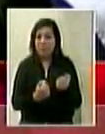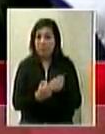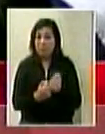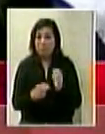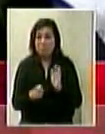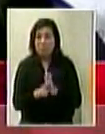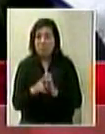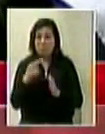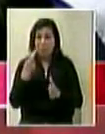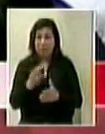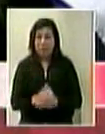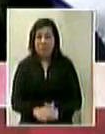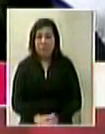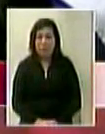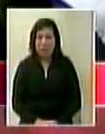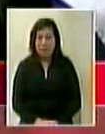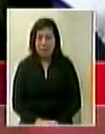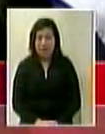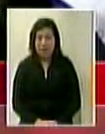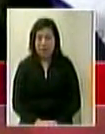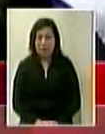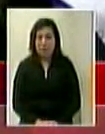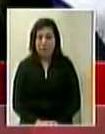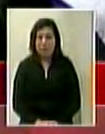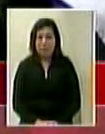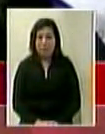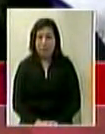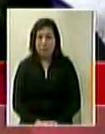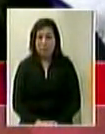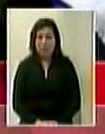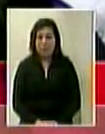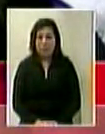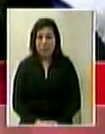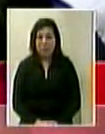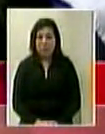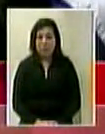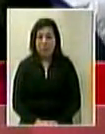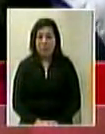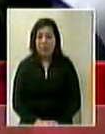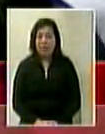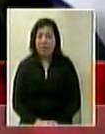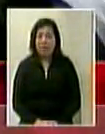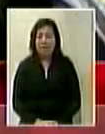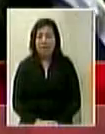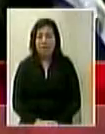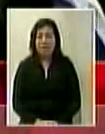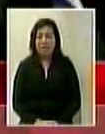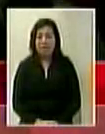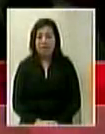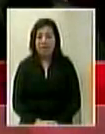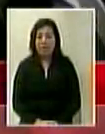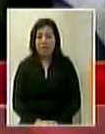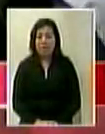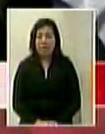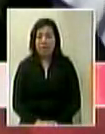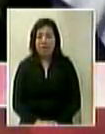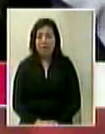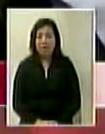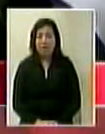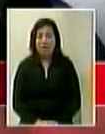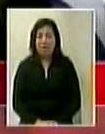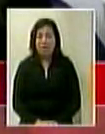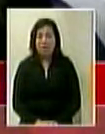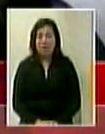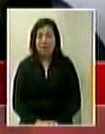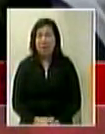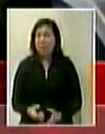la voluntad política de reforzar la autoridad del INPE detrás de una política de personal transparente. Los